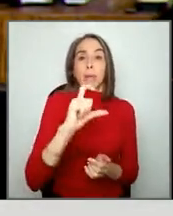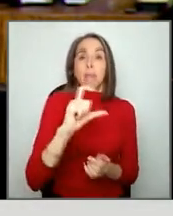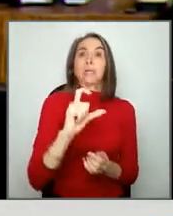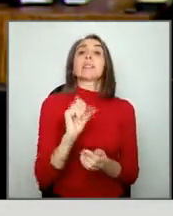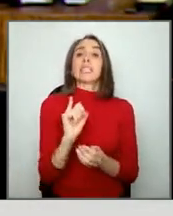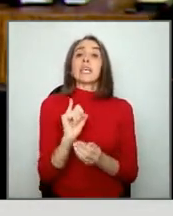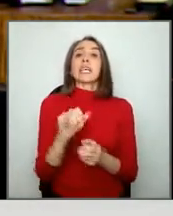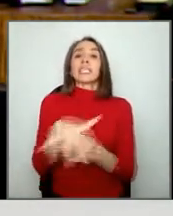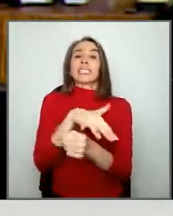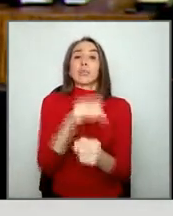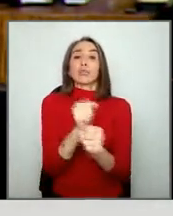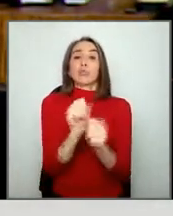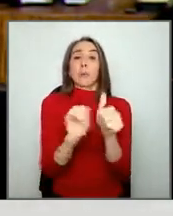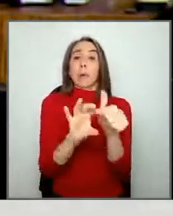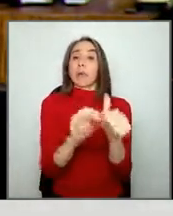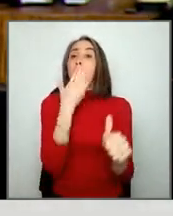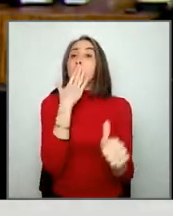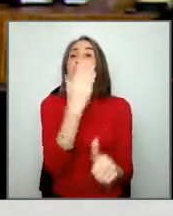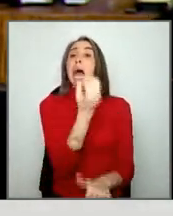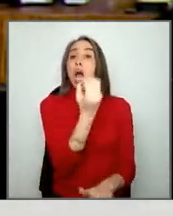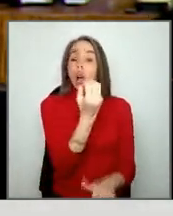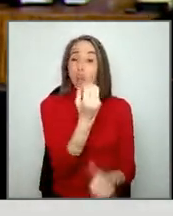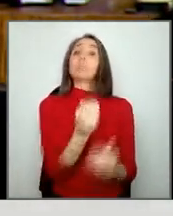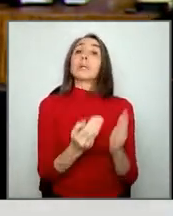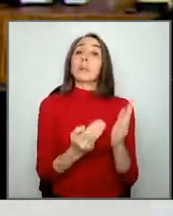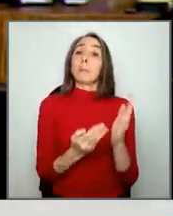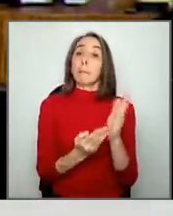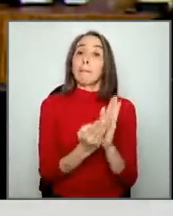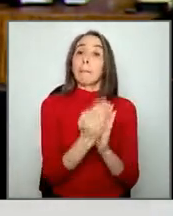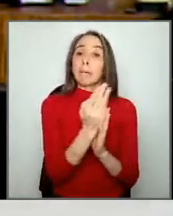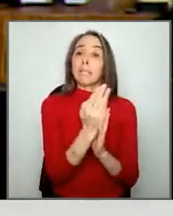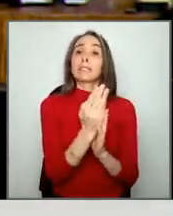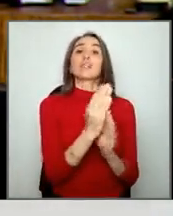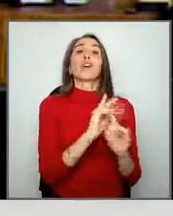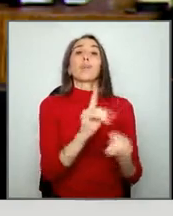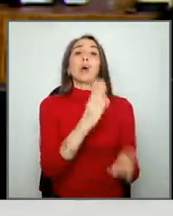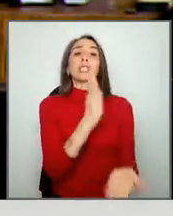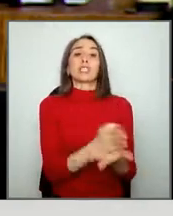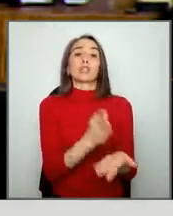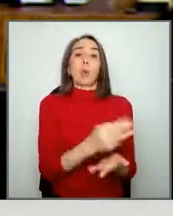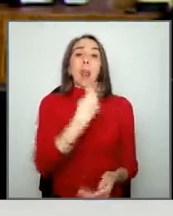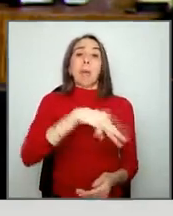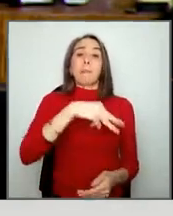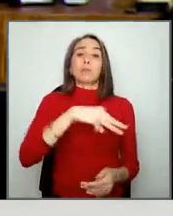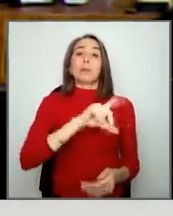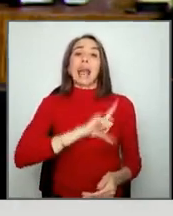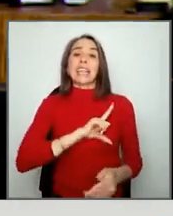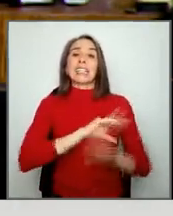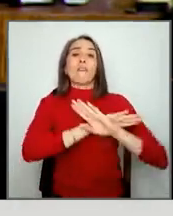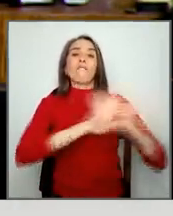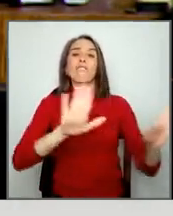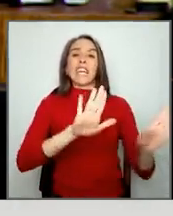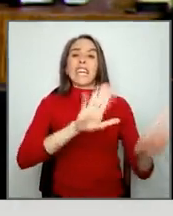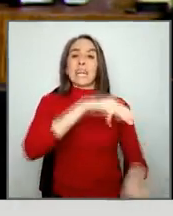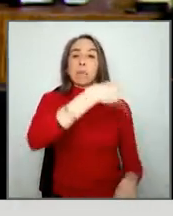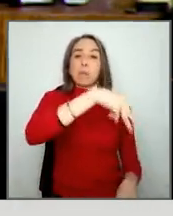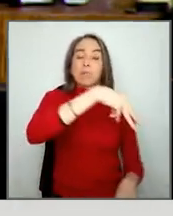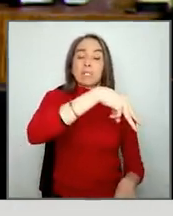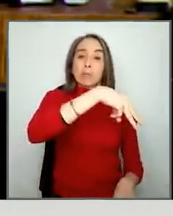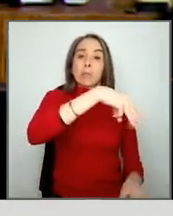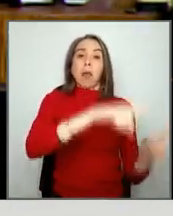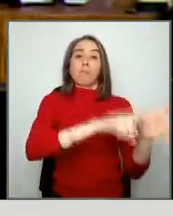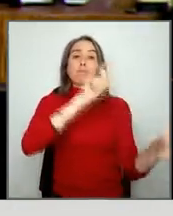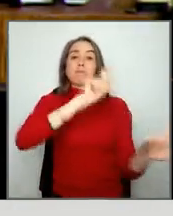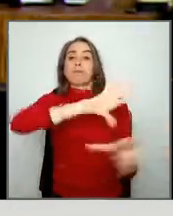y cuando se empezaron a llevar adelante los traspasos a los led aquí Se generó un problema